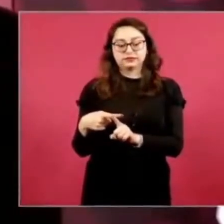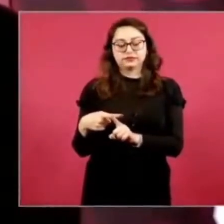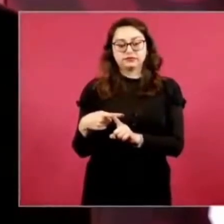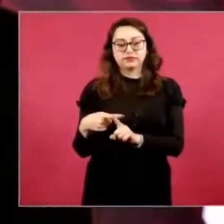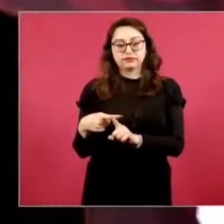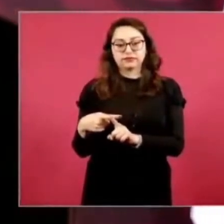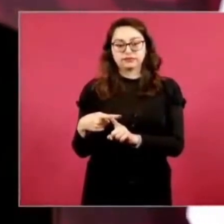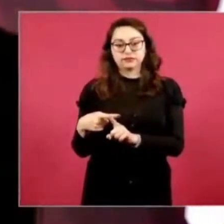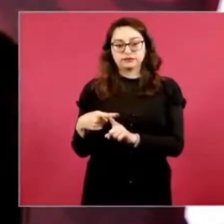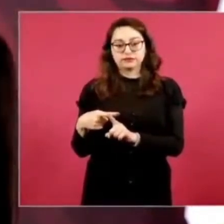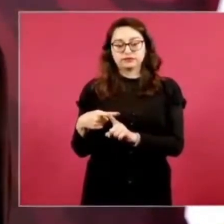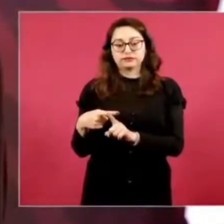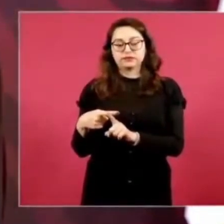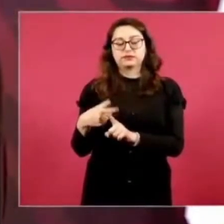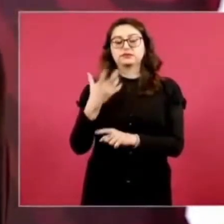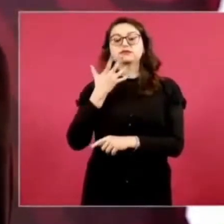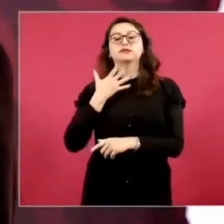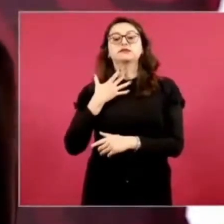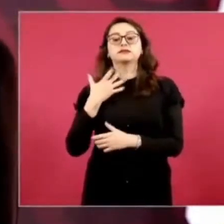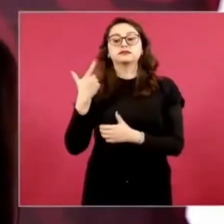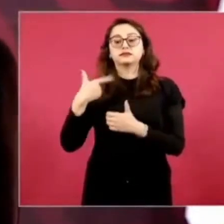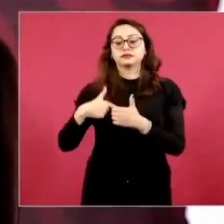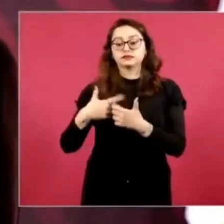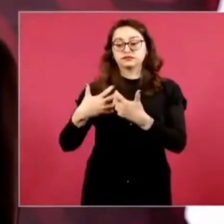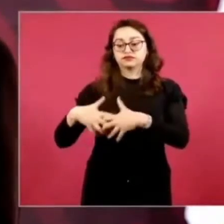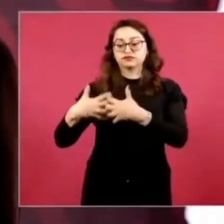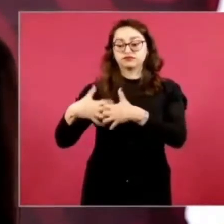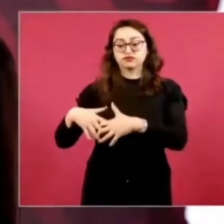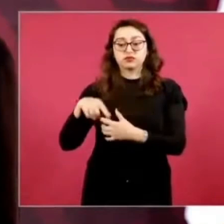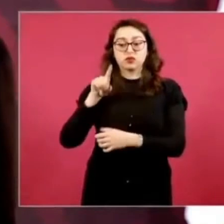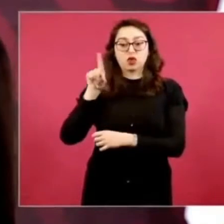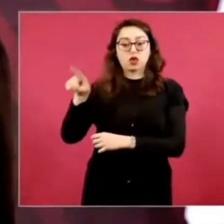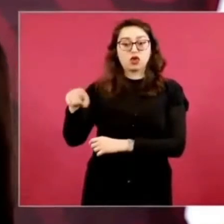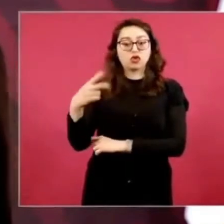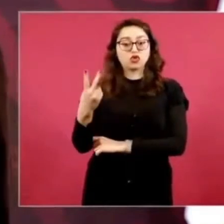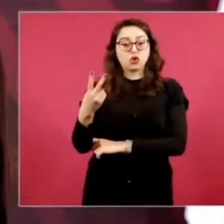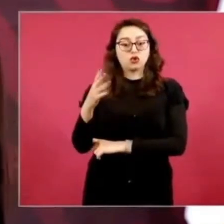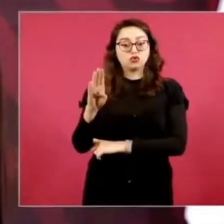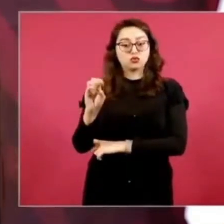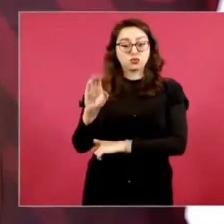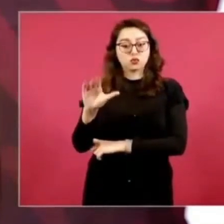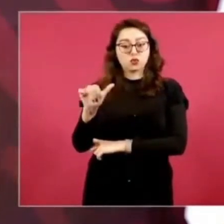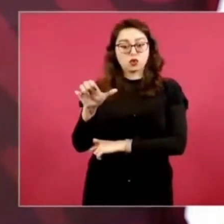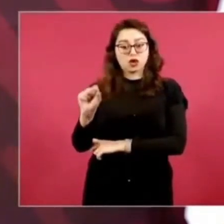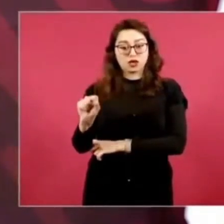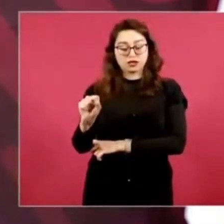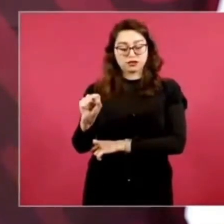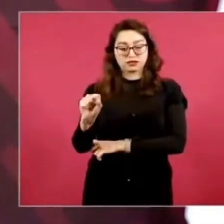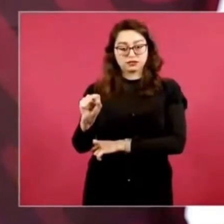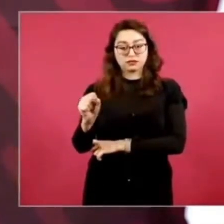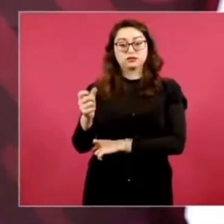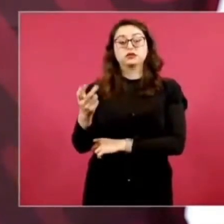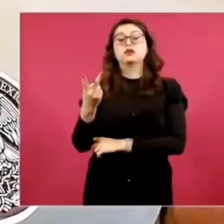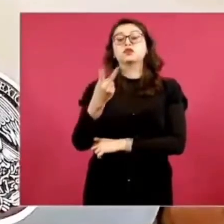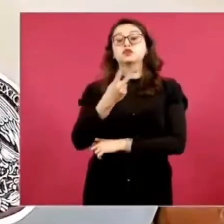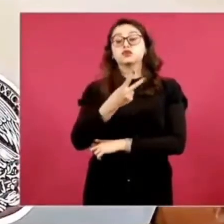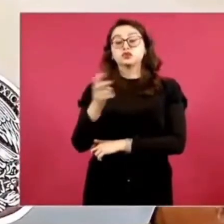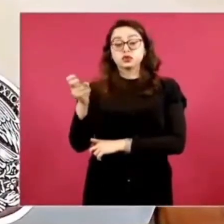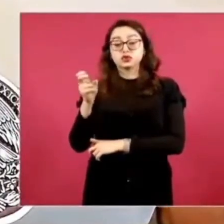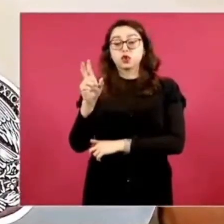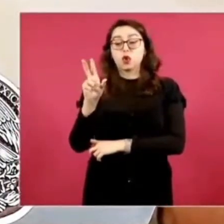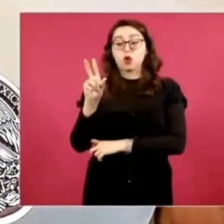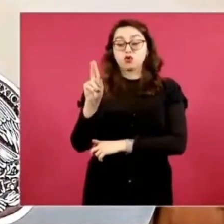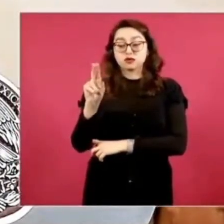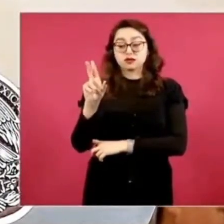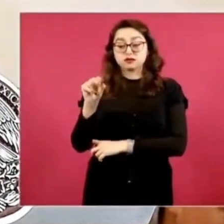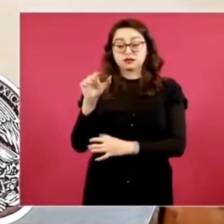la refinería de Dos Bocas, que va a tener capacidad para 280,000